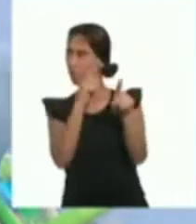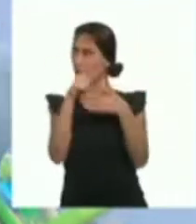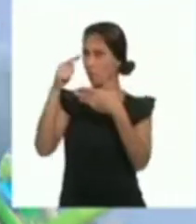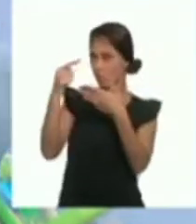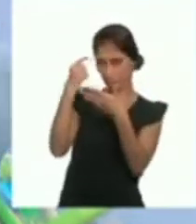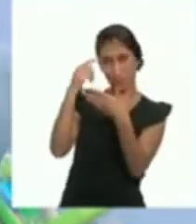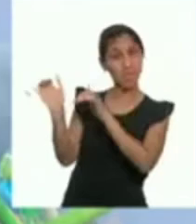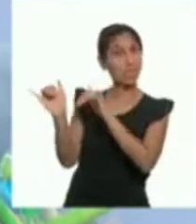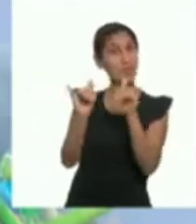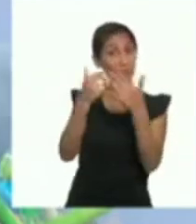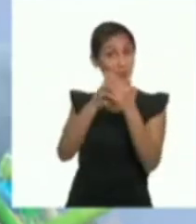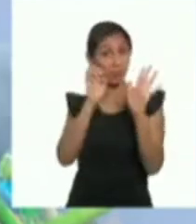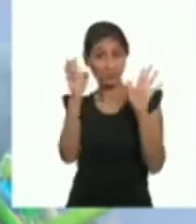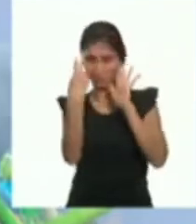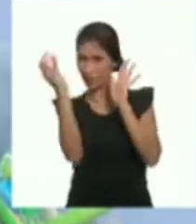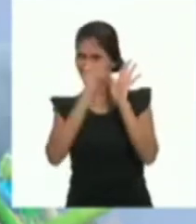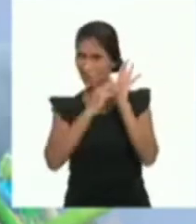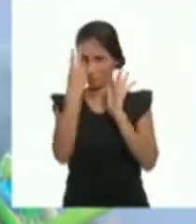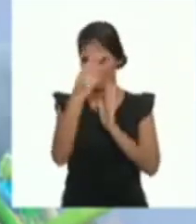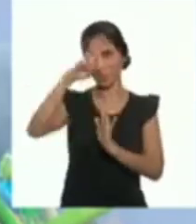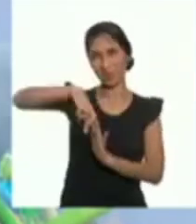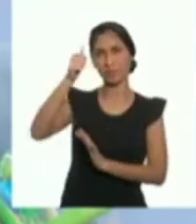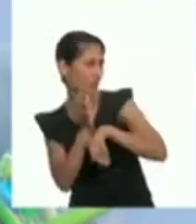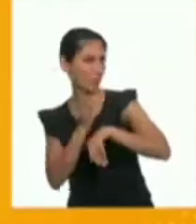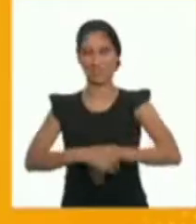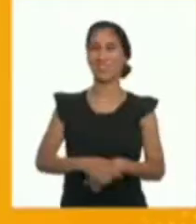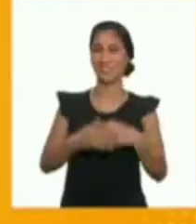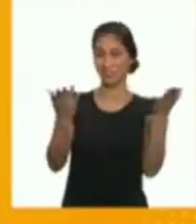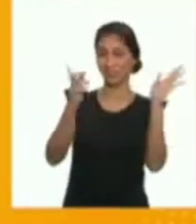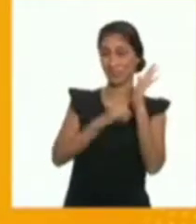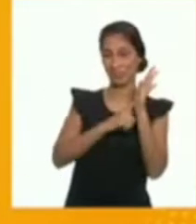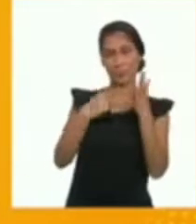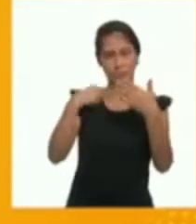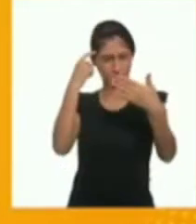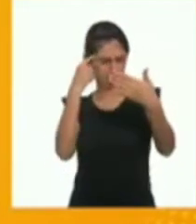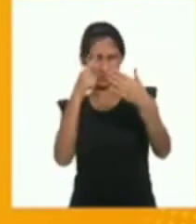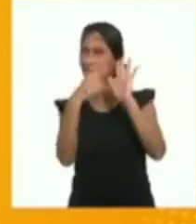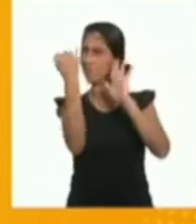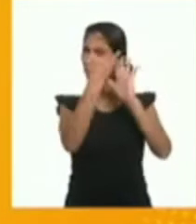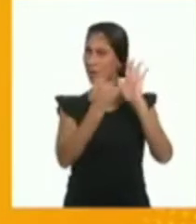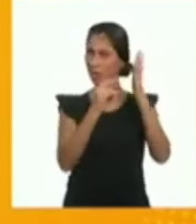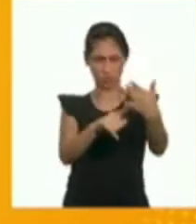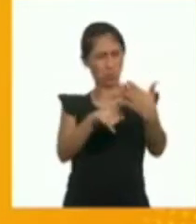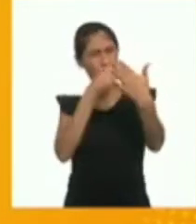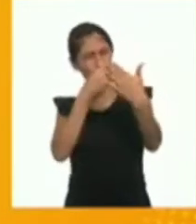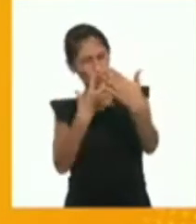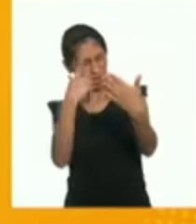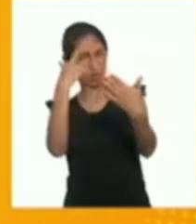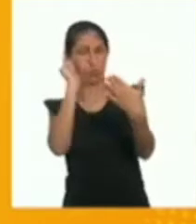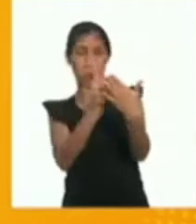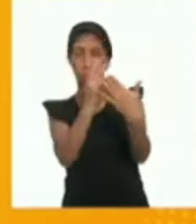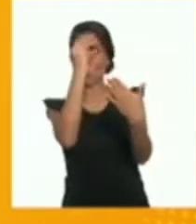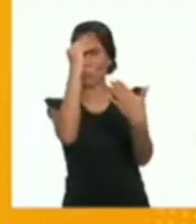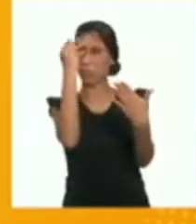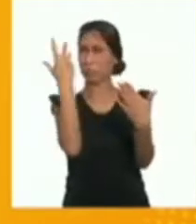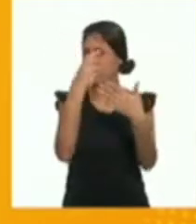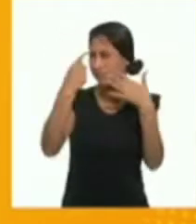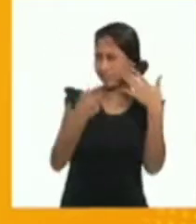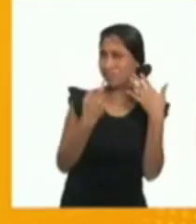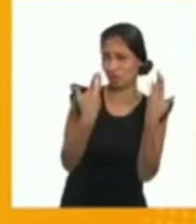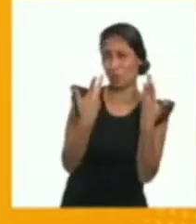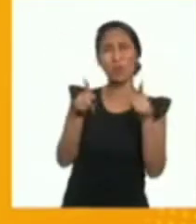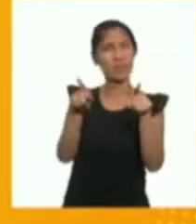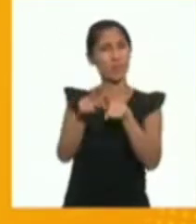Eso me pasó con Pampa de la Quinoa. Veámosla una vez más. Desde mi punto de vista, esta imagen transmite varios mensajes, como ya lo